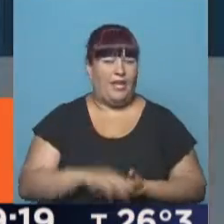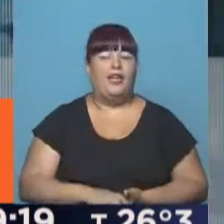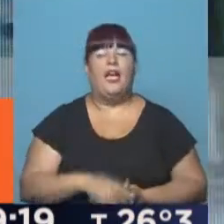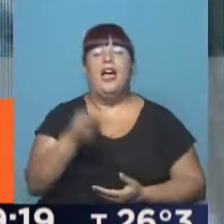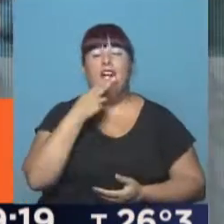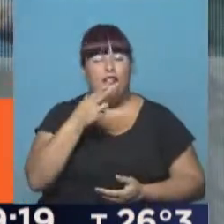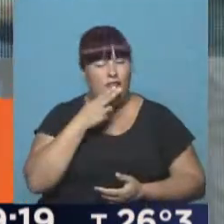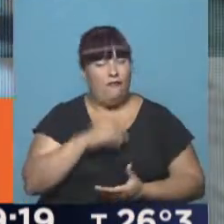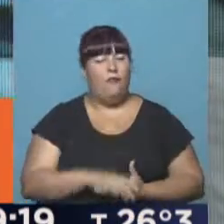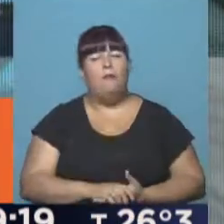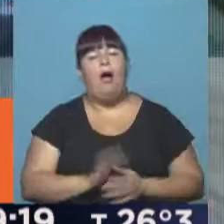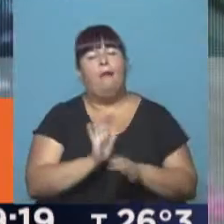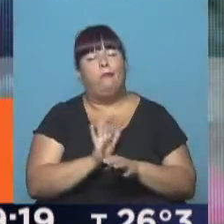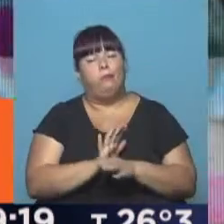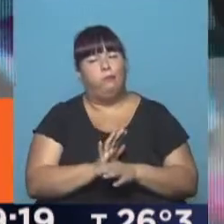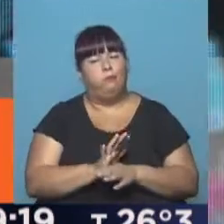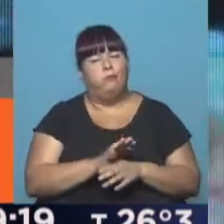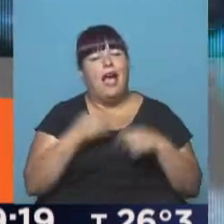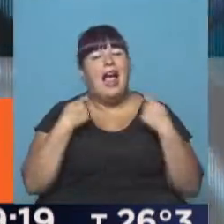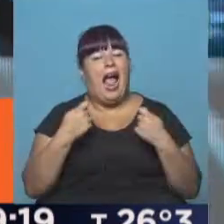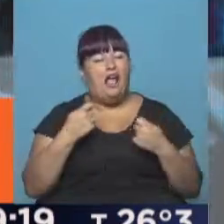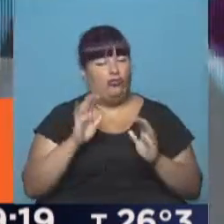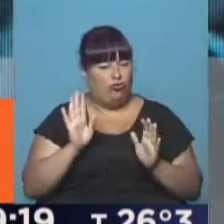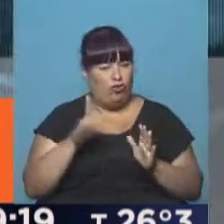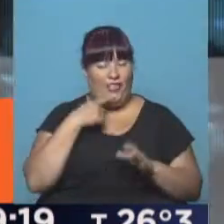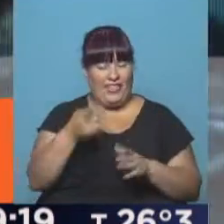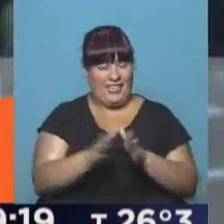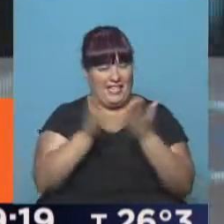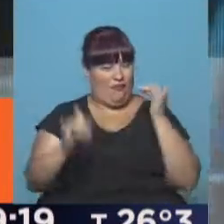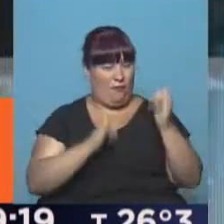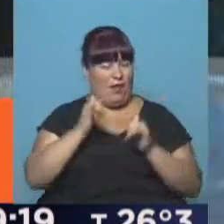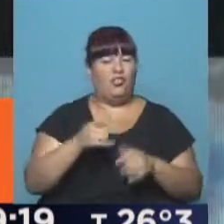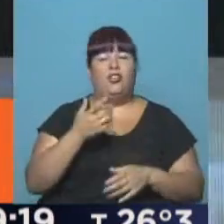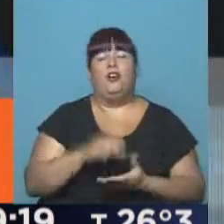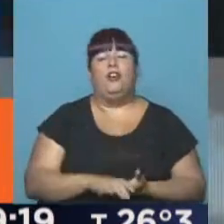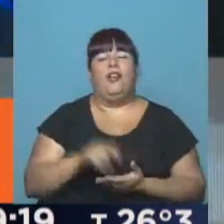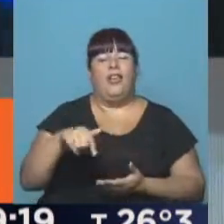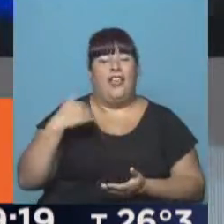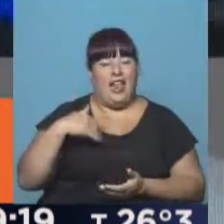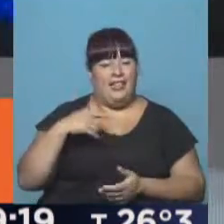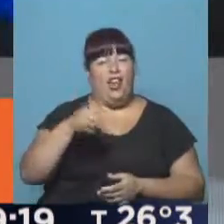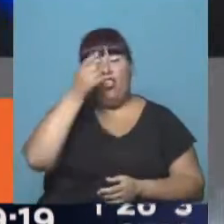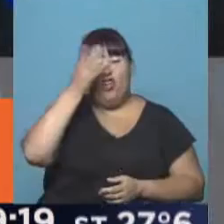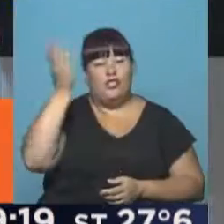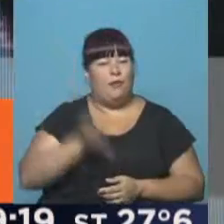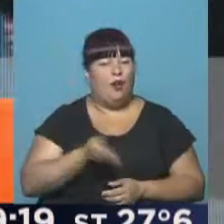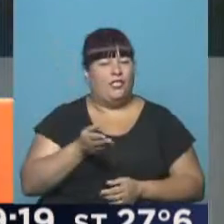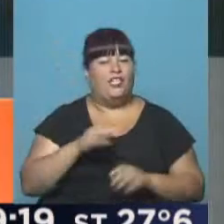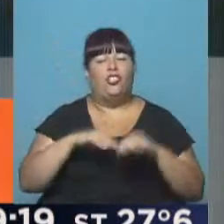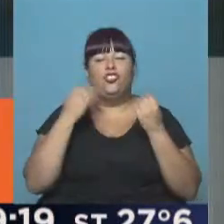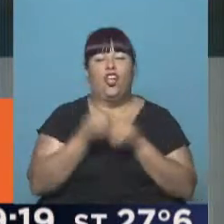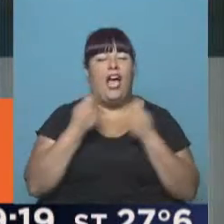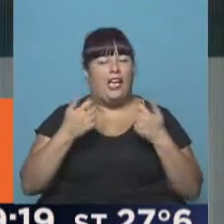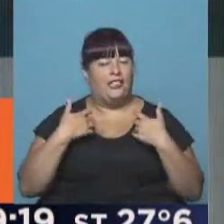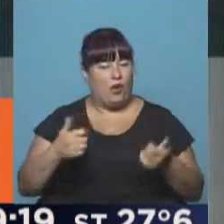El tabaquismo representa el gasto económico, lo que dice este informe extrapolable a la Argentina, el 12% del costo